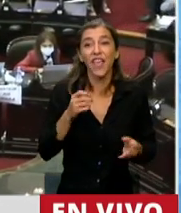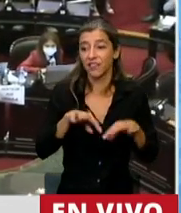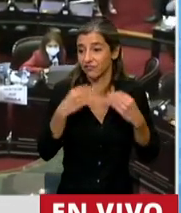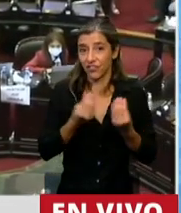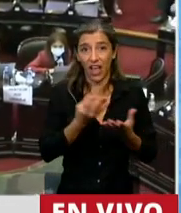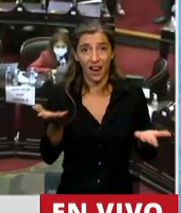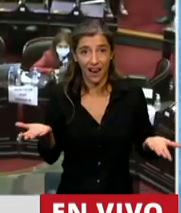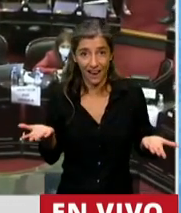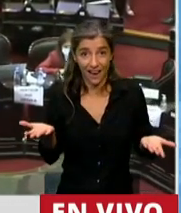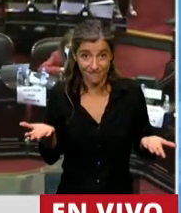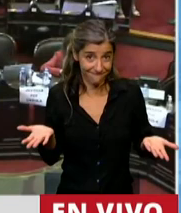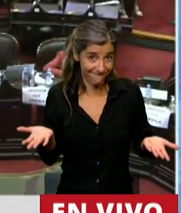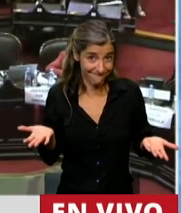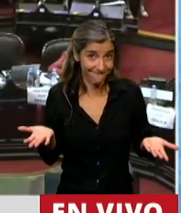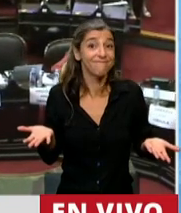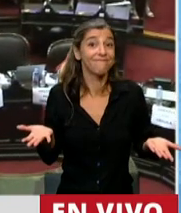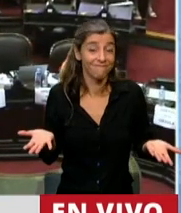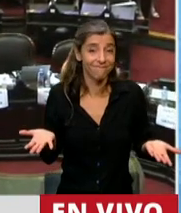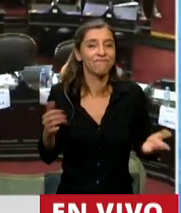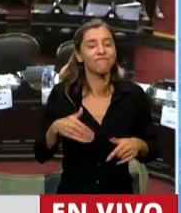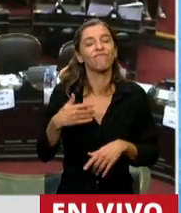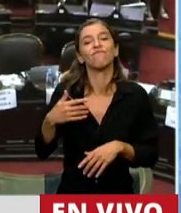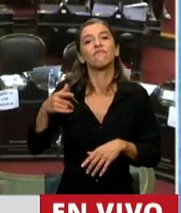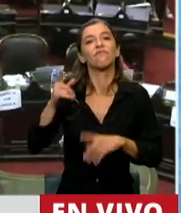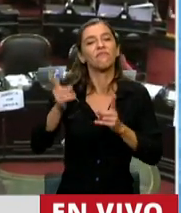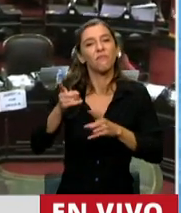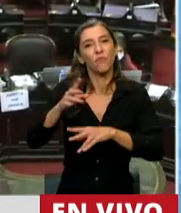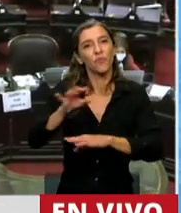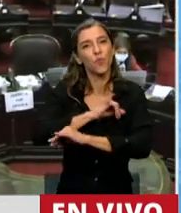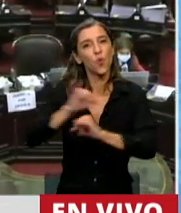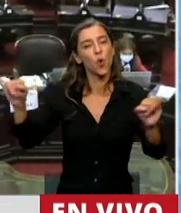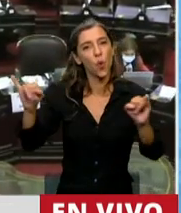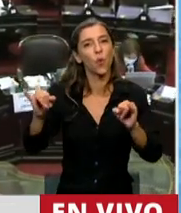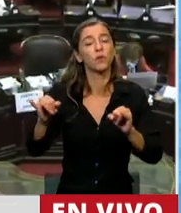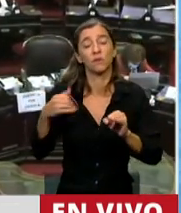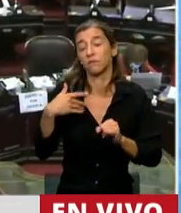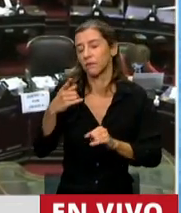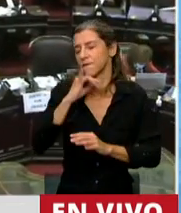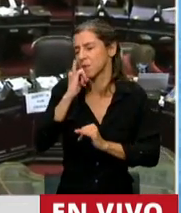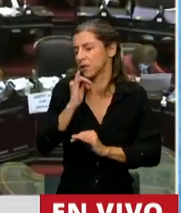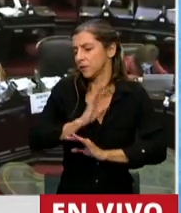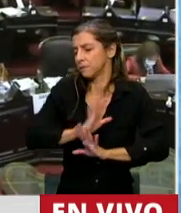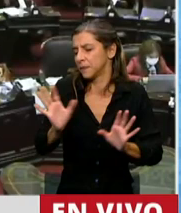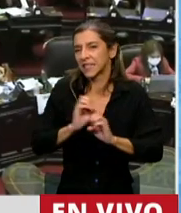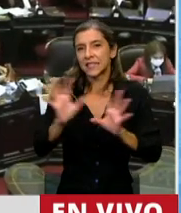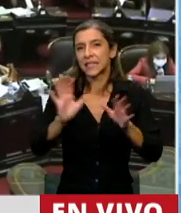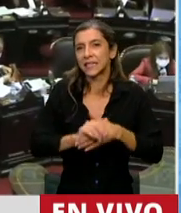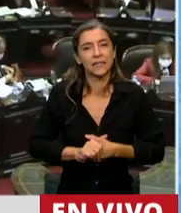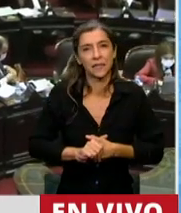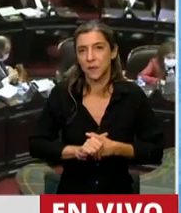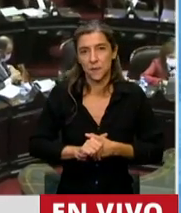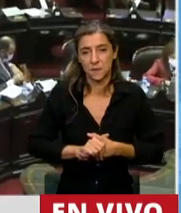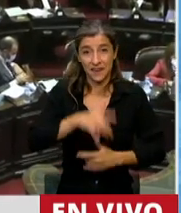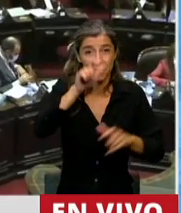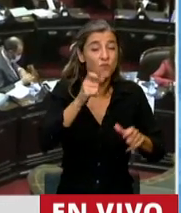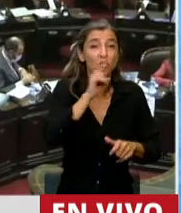Fíjese que Correpi publicó un dato tremendo, que no solamente la cantidad de femicidios,